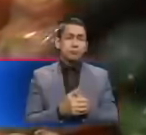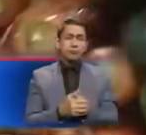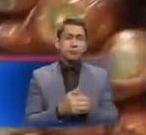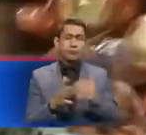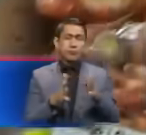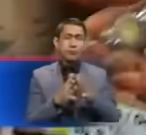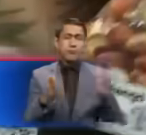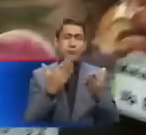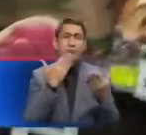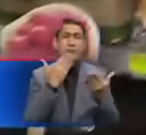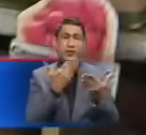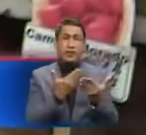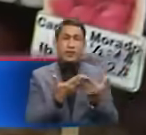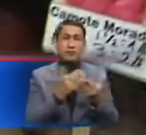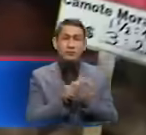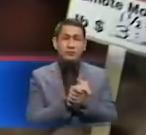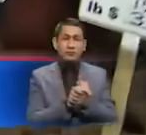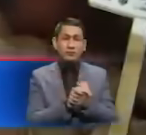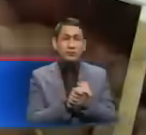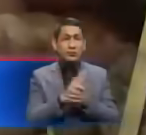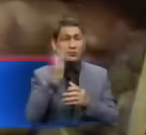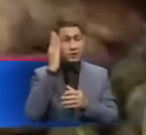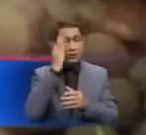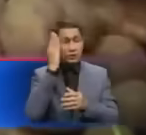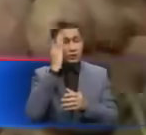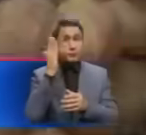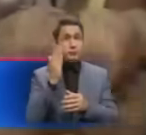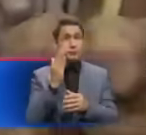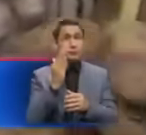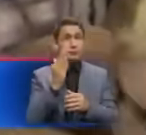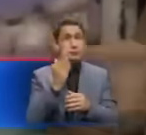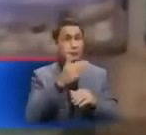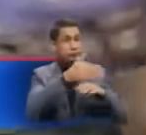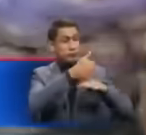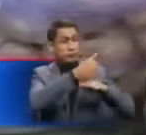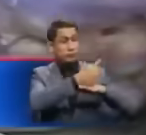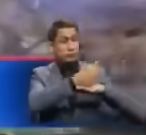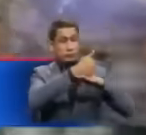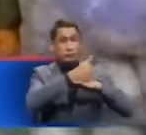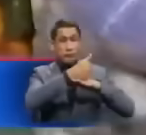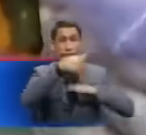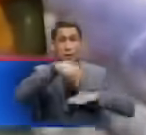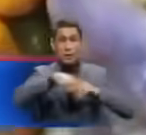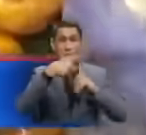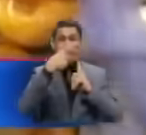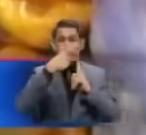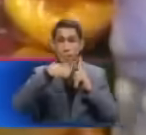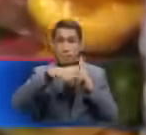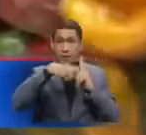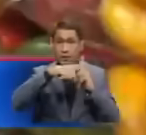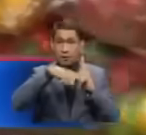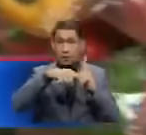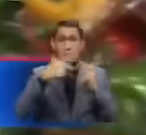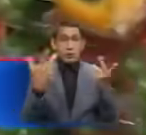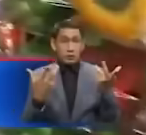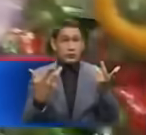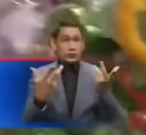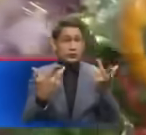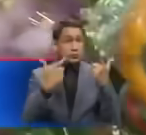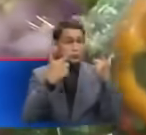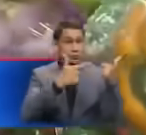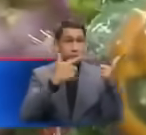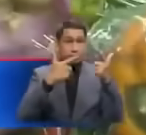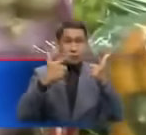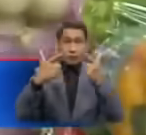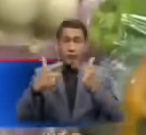Muchísimas gracias. Y hablando de controles, sabemos que aquí también las administraciones han tomado un papel principal y preponderante en el tema de controles. Sabemos